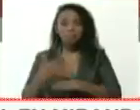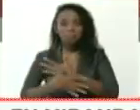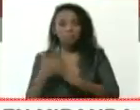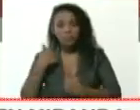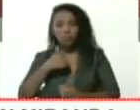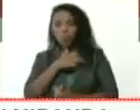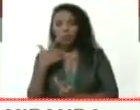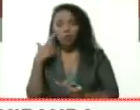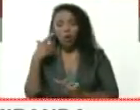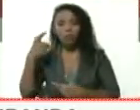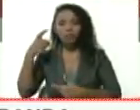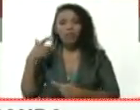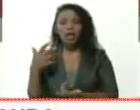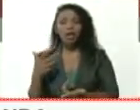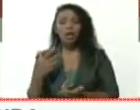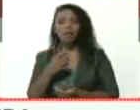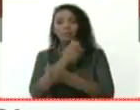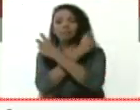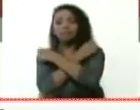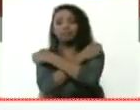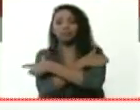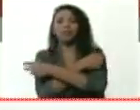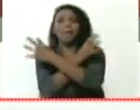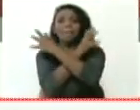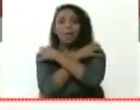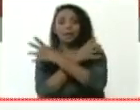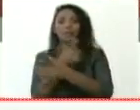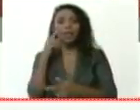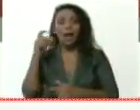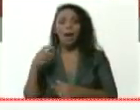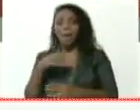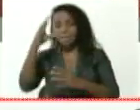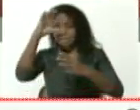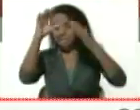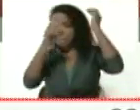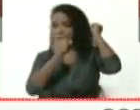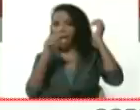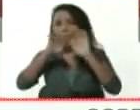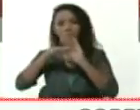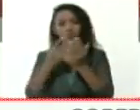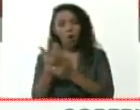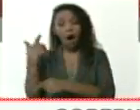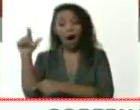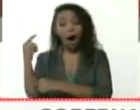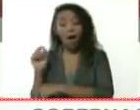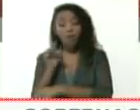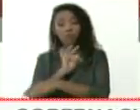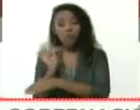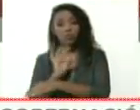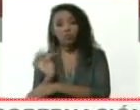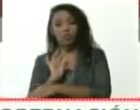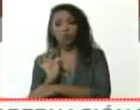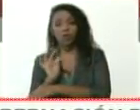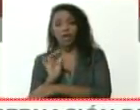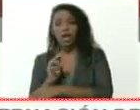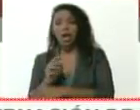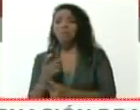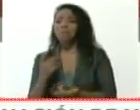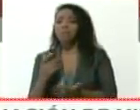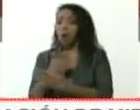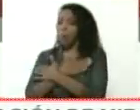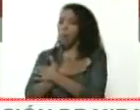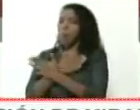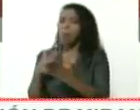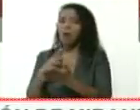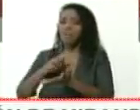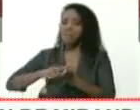nuestros coroneles o generales que en las embajadas en el mundo tienen funciones, y les decía, mire, te ofrecemos lo mismo,